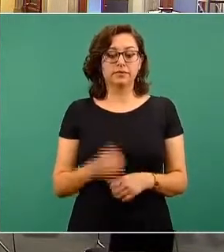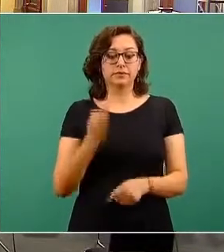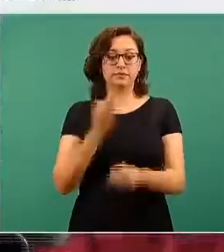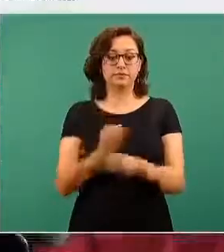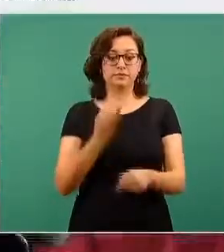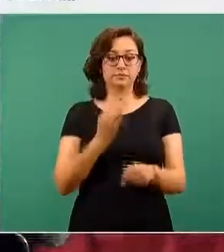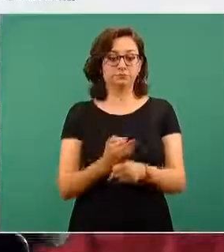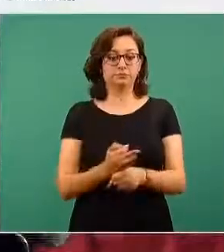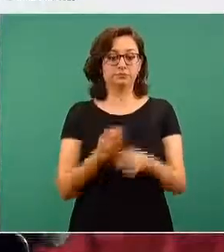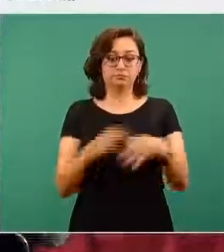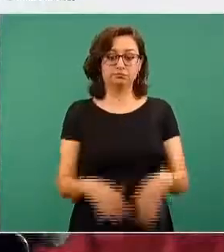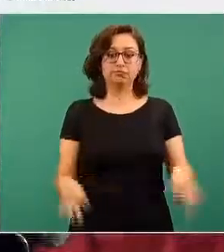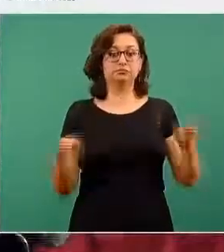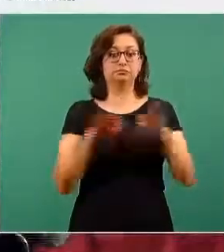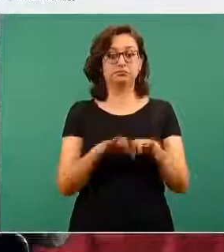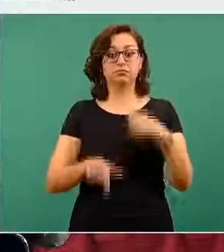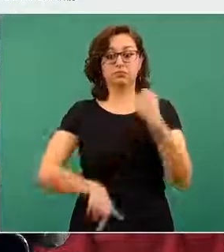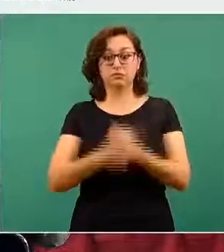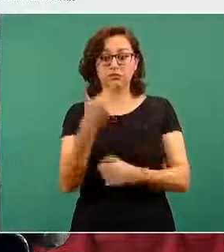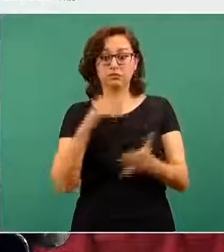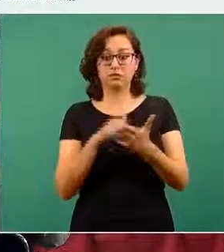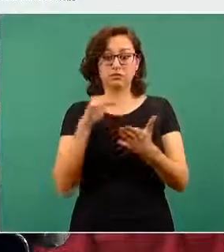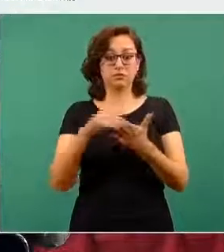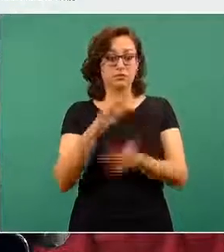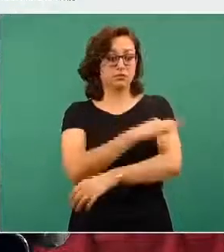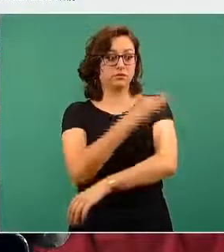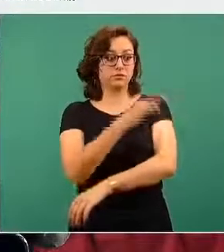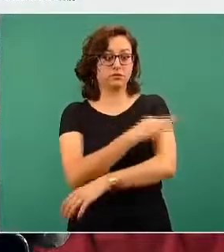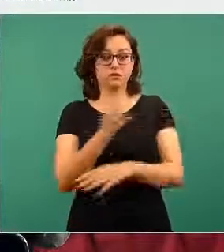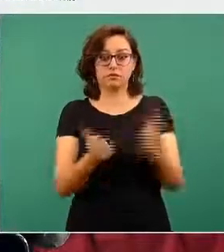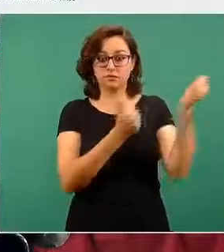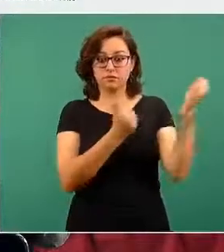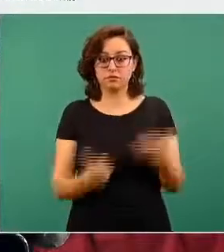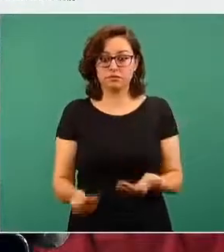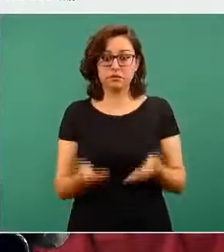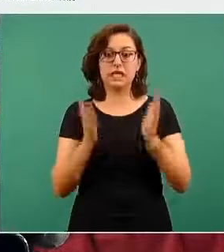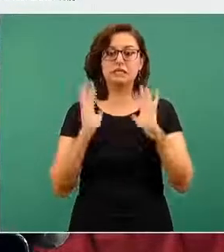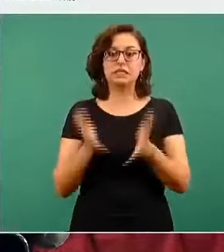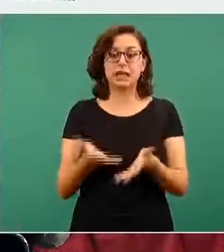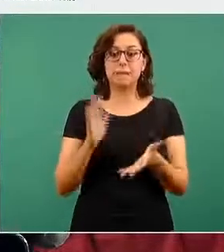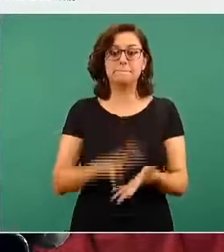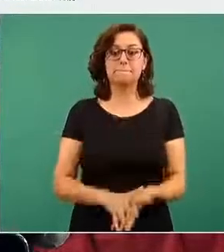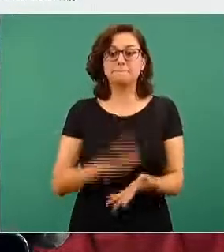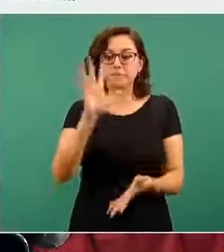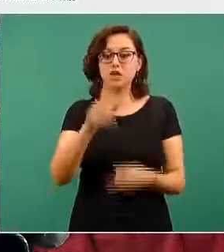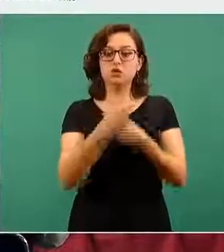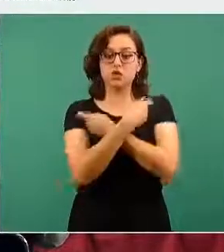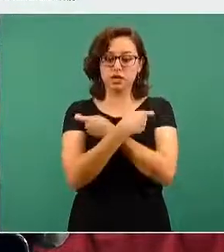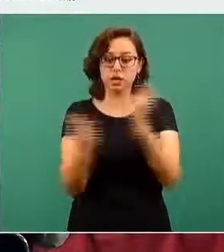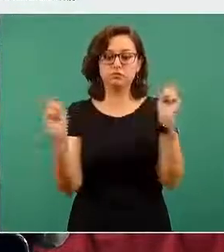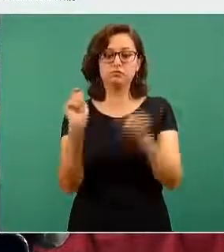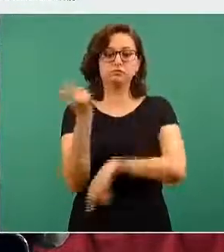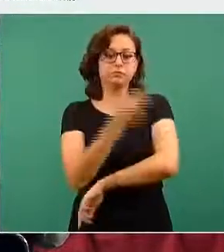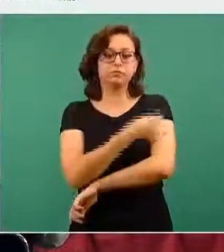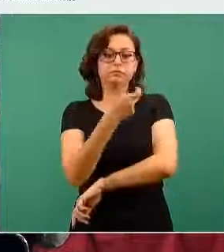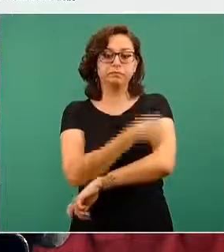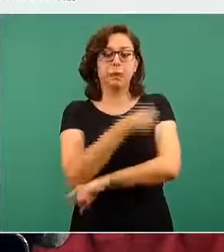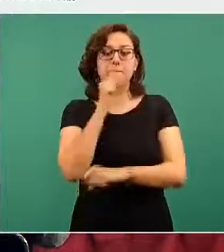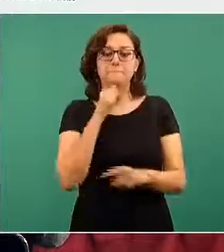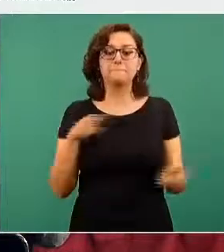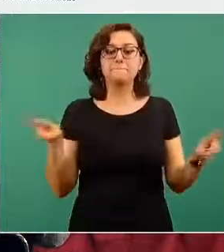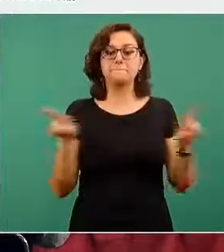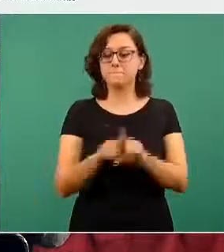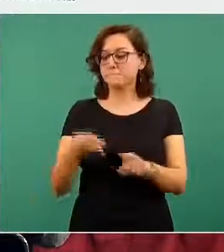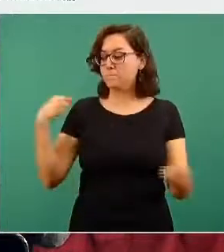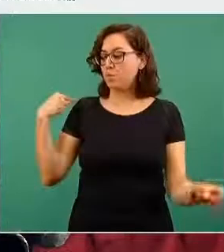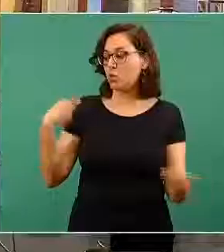dosis? Una, que la gran mayoría ya se pusieron. Y lo segundo, que en la última semana recibimos 3